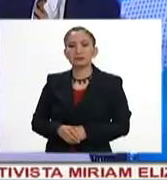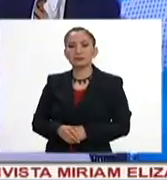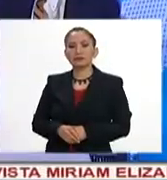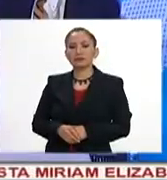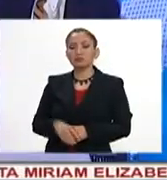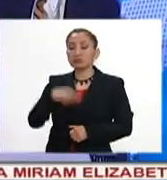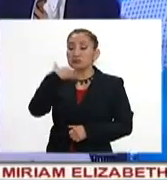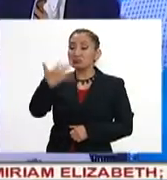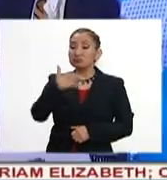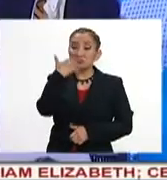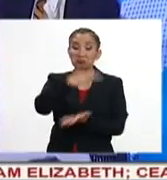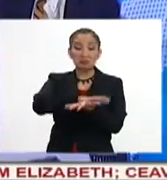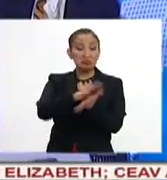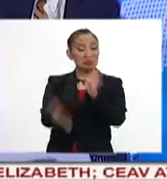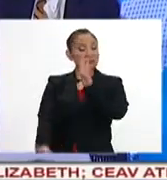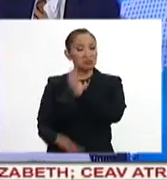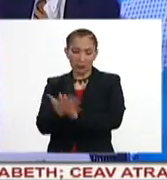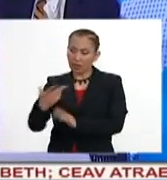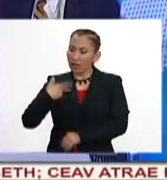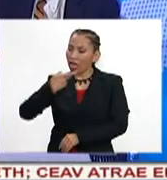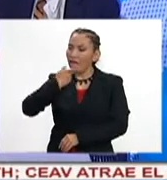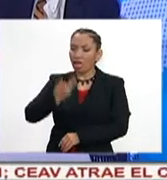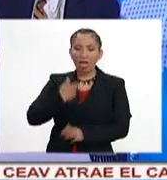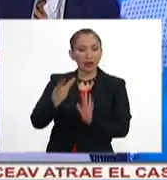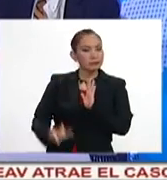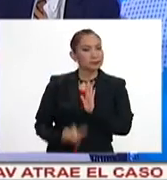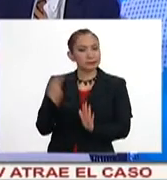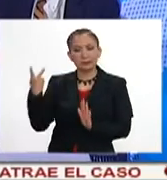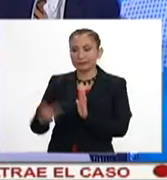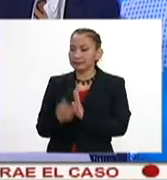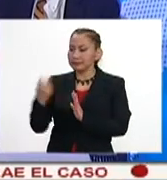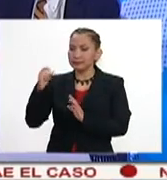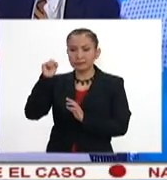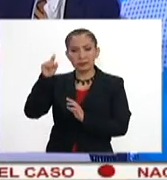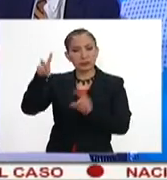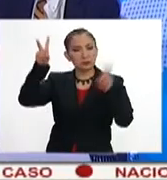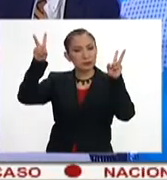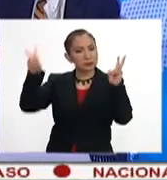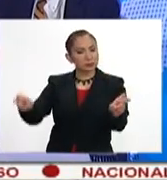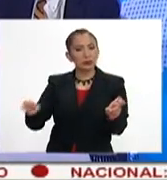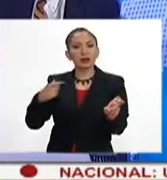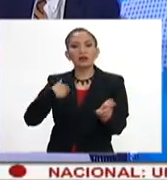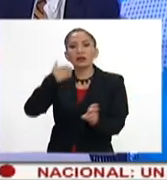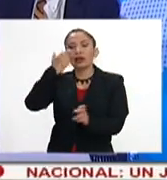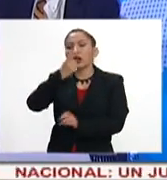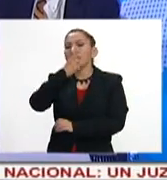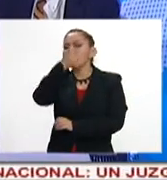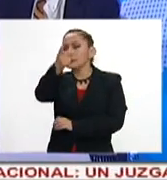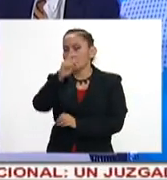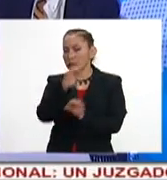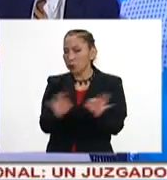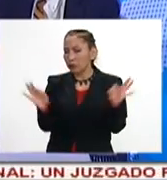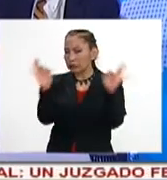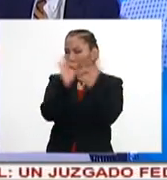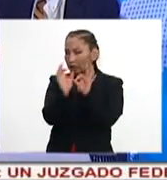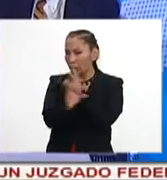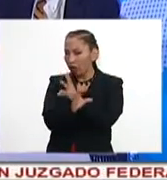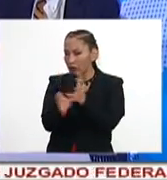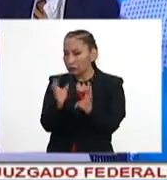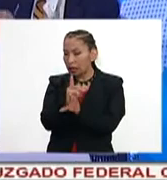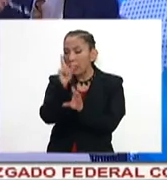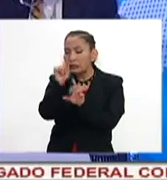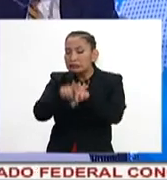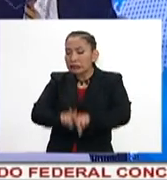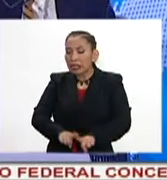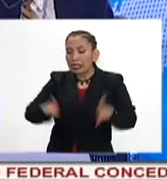Sobre corrupción, y yo he hablado mucho sobre ese tema, quiero subrayar algo muy importante, que es la